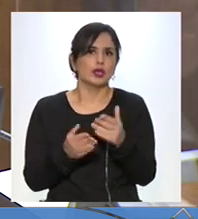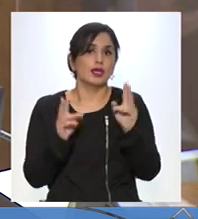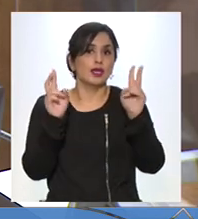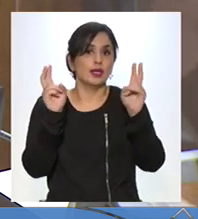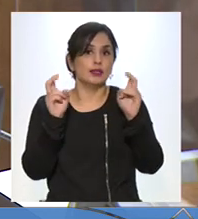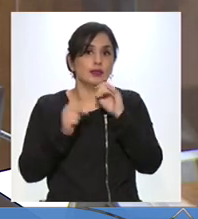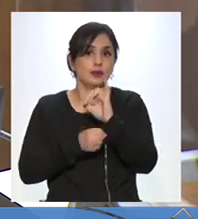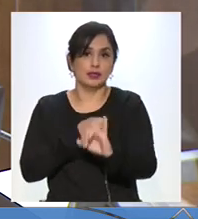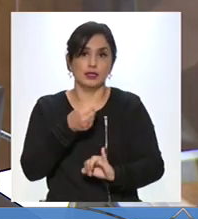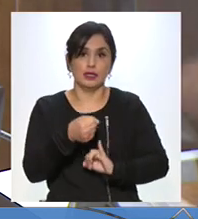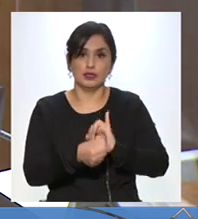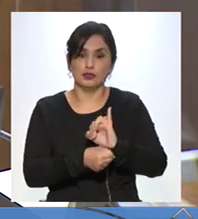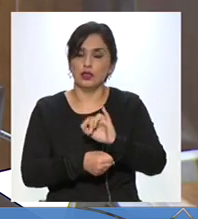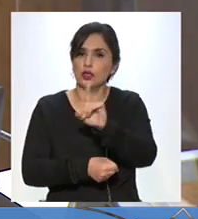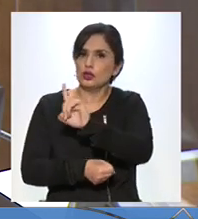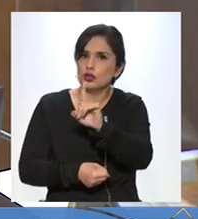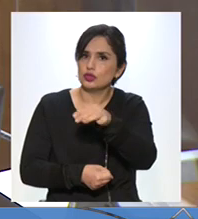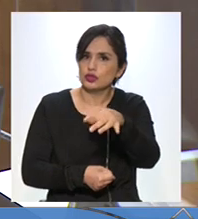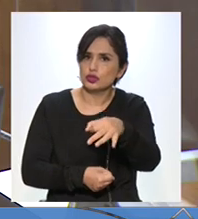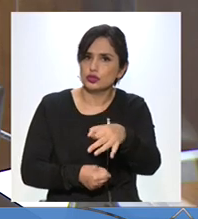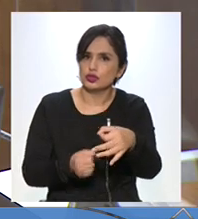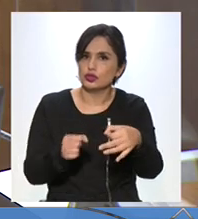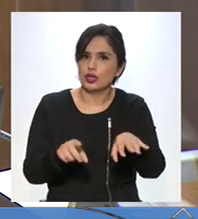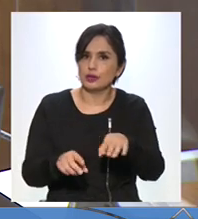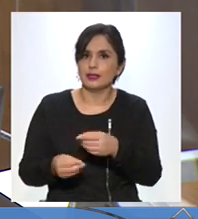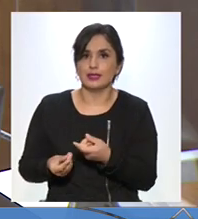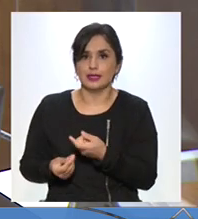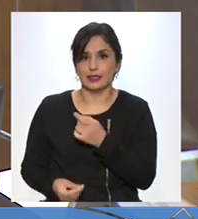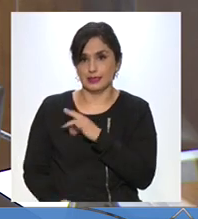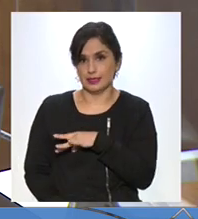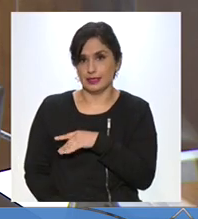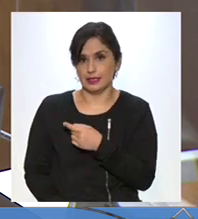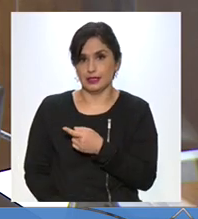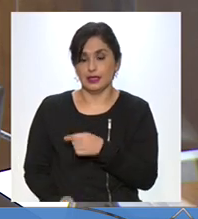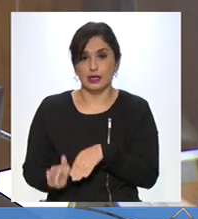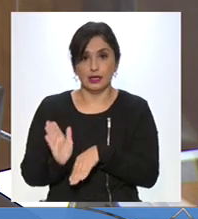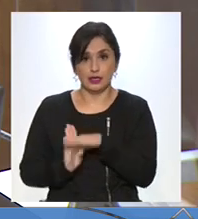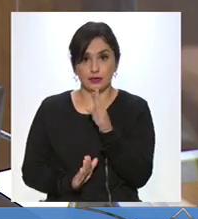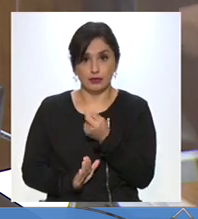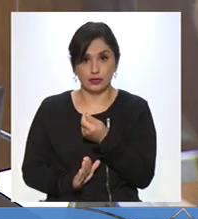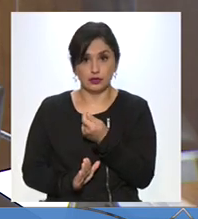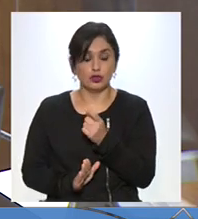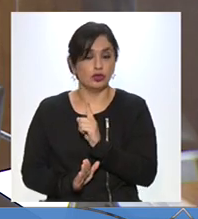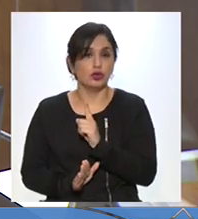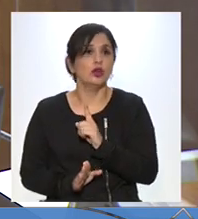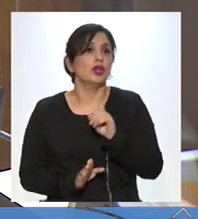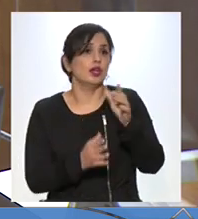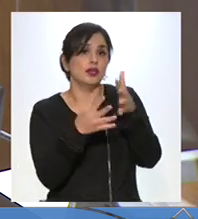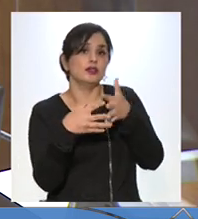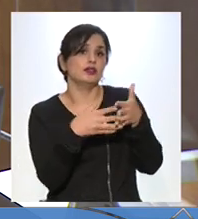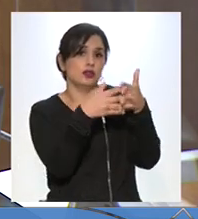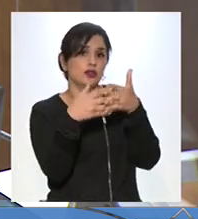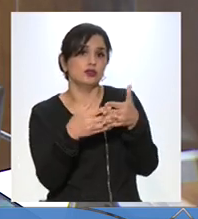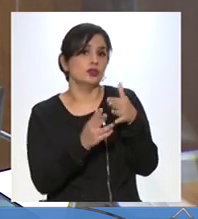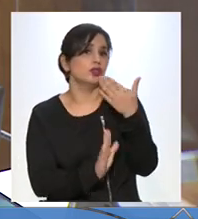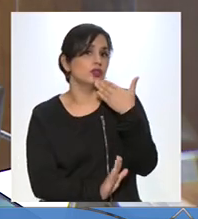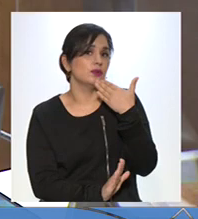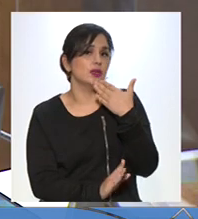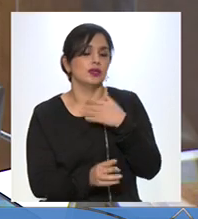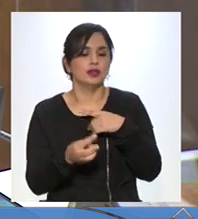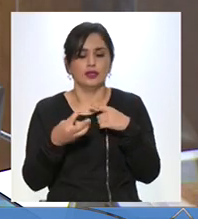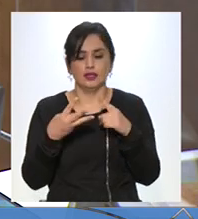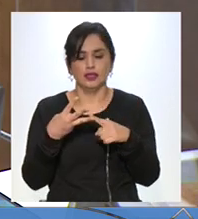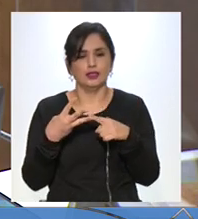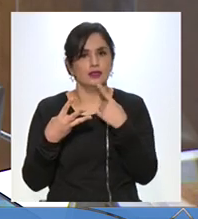en Chile, no es que la economía chilena esté sujeta a inflación, también tenemos inflación en Estados Unidos. Y una tercera